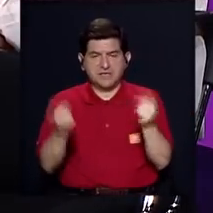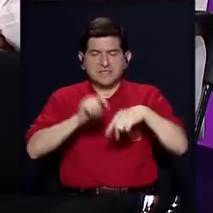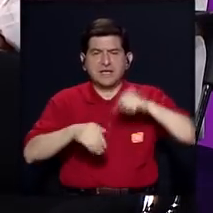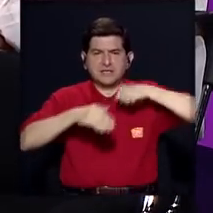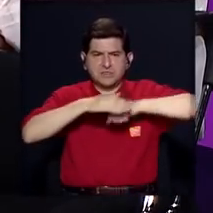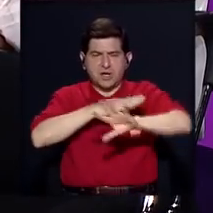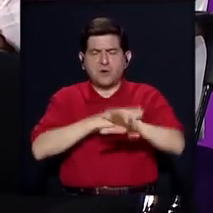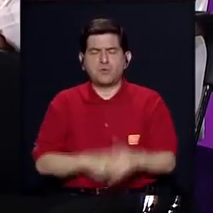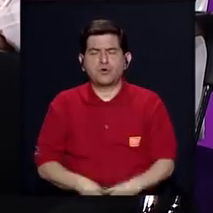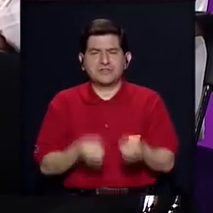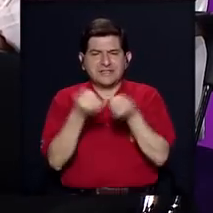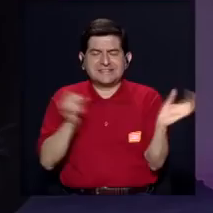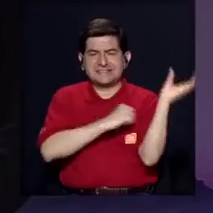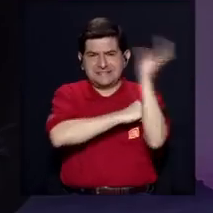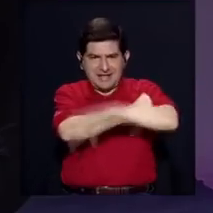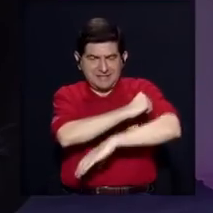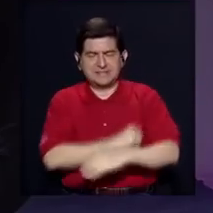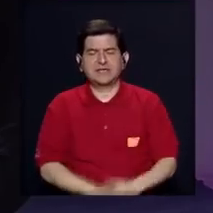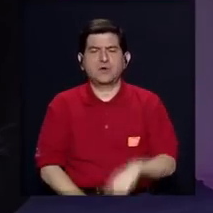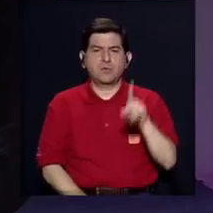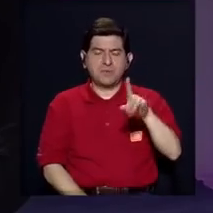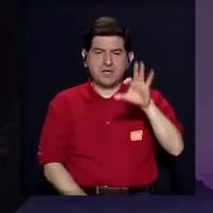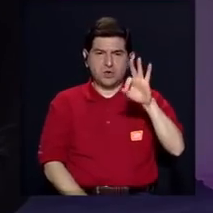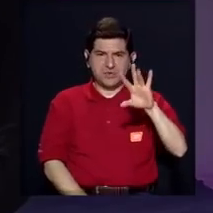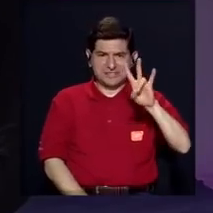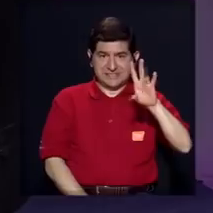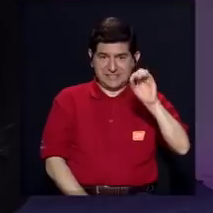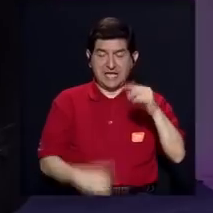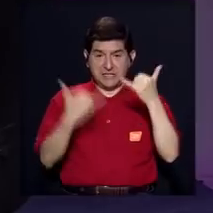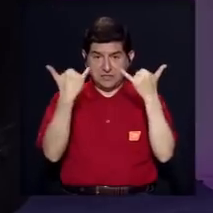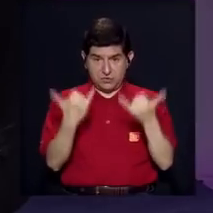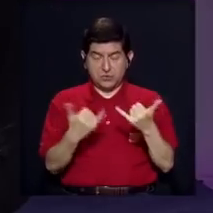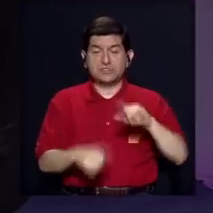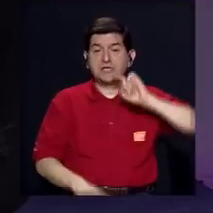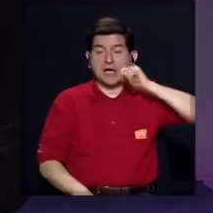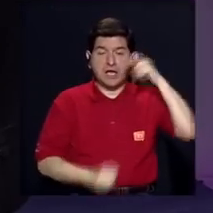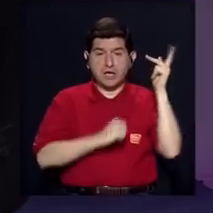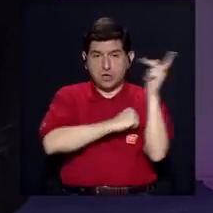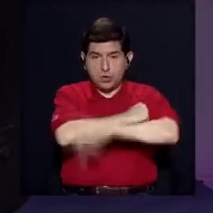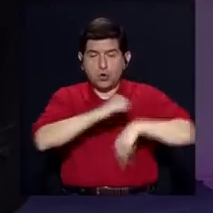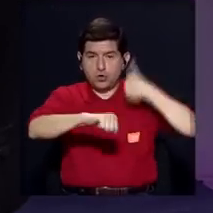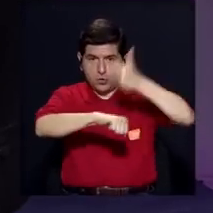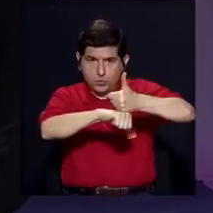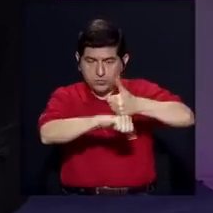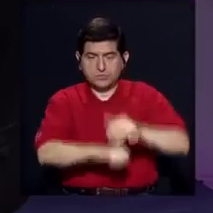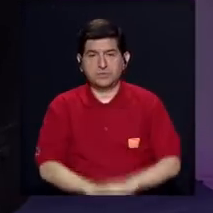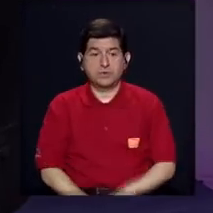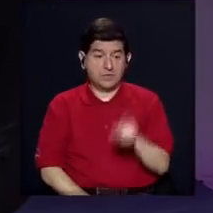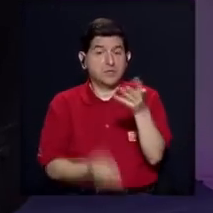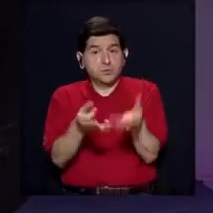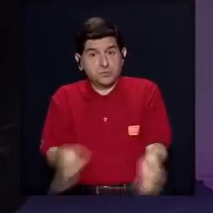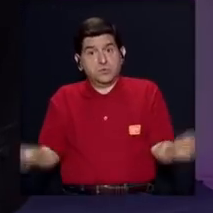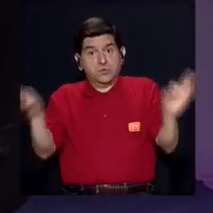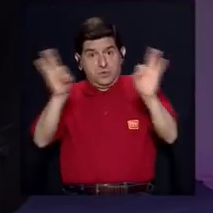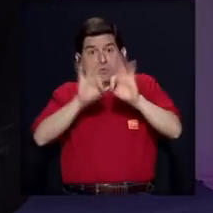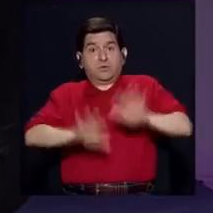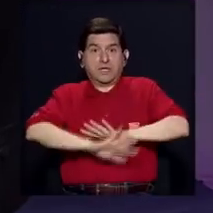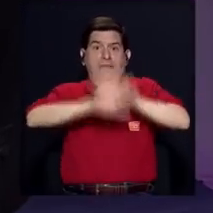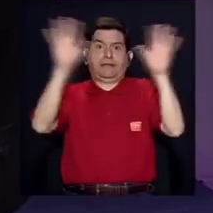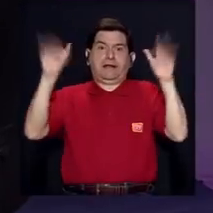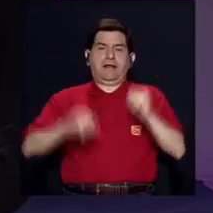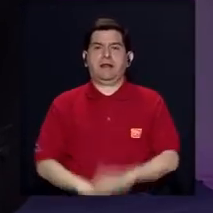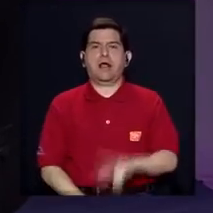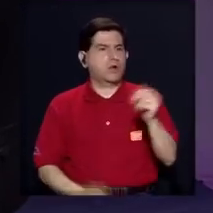aborto impune que desde 1970 está en nuestro código penal establecido que eso es muy importante dejarlo claro